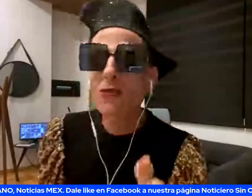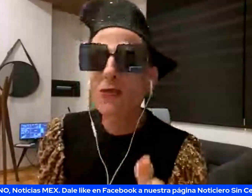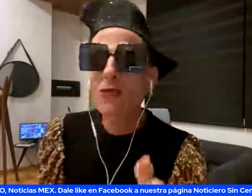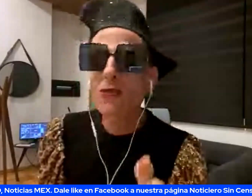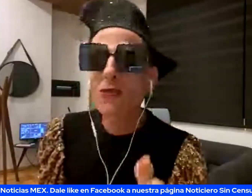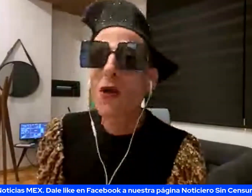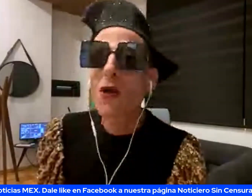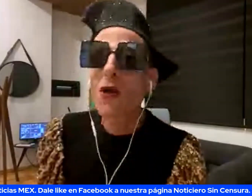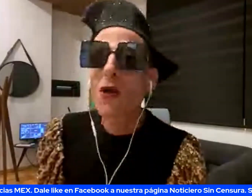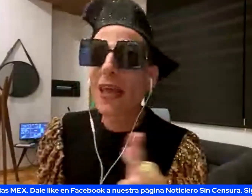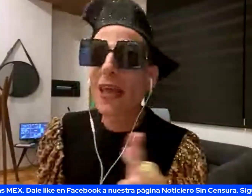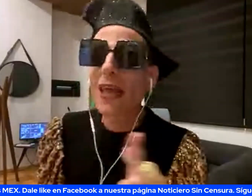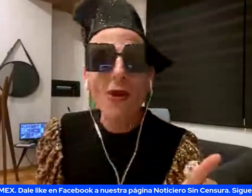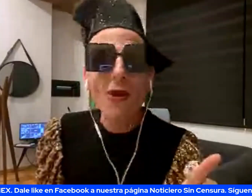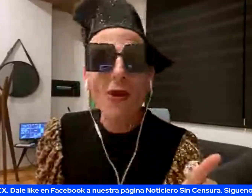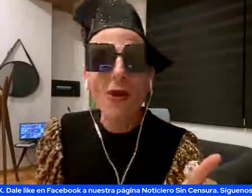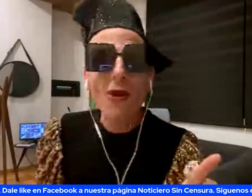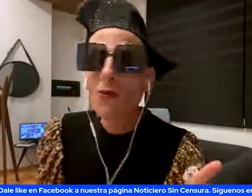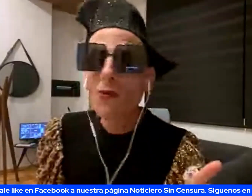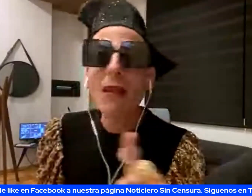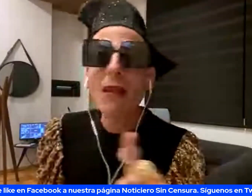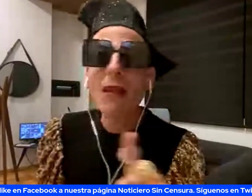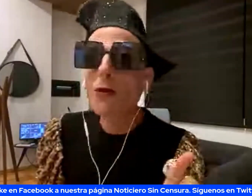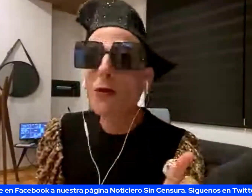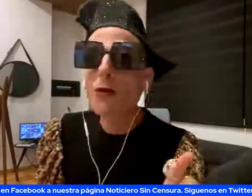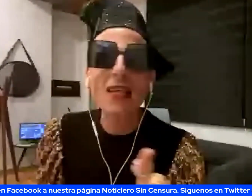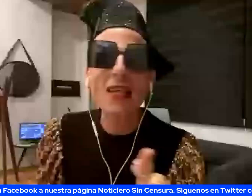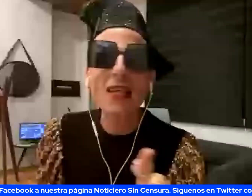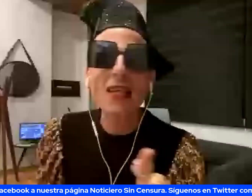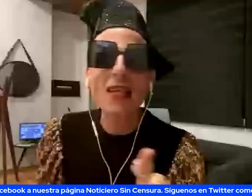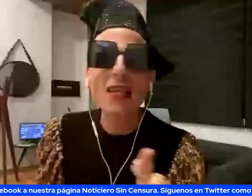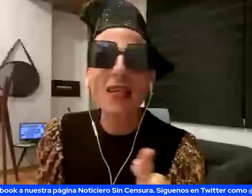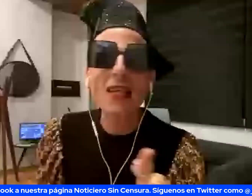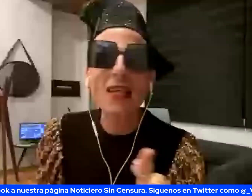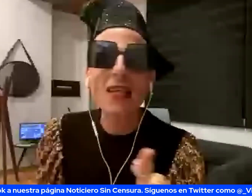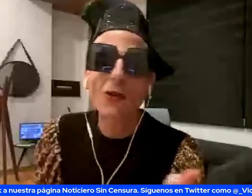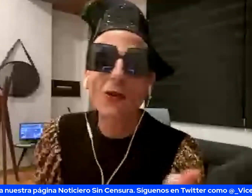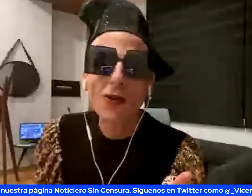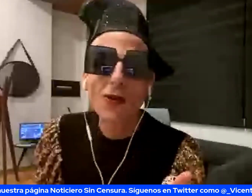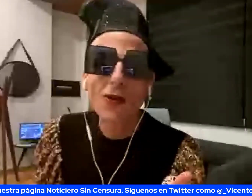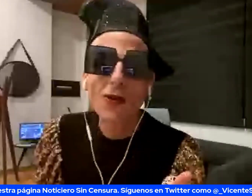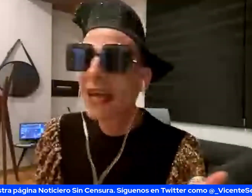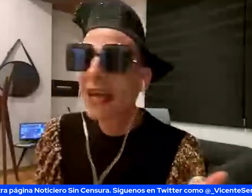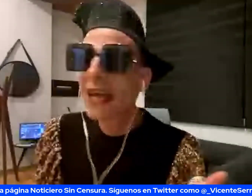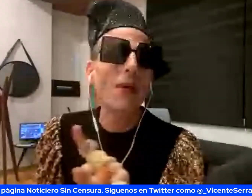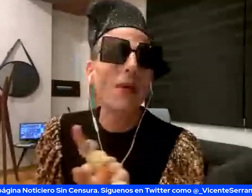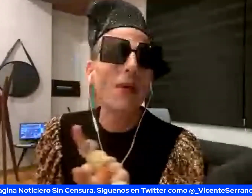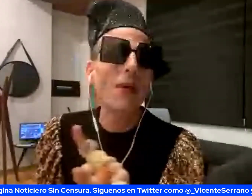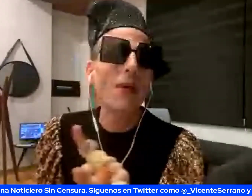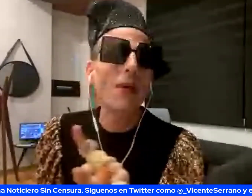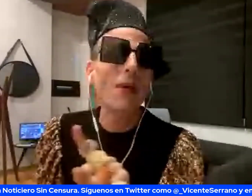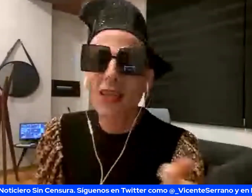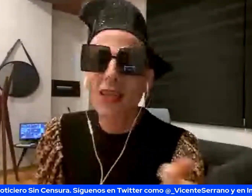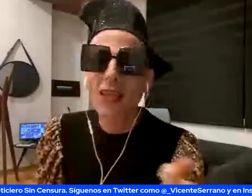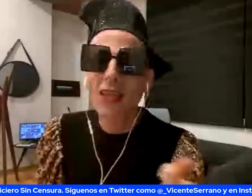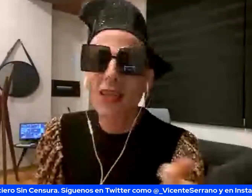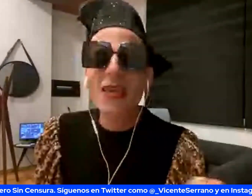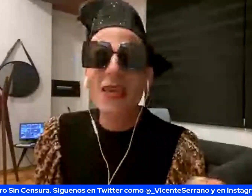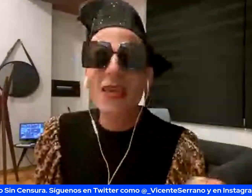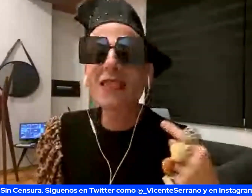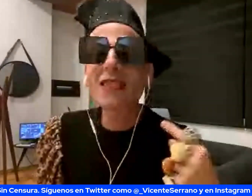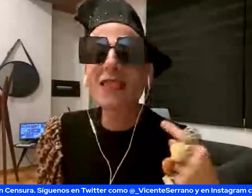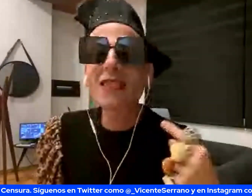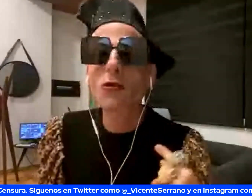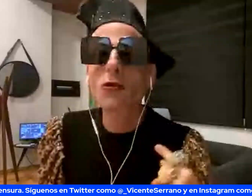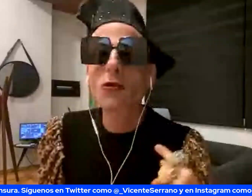más vale que nos den resultados, porque el pueblo no es el pueblo que ustedes dejaron en 2018. Es completamente